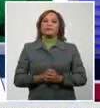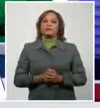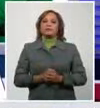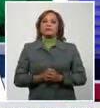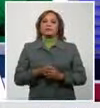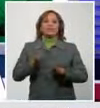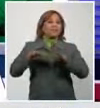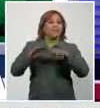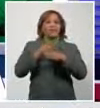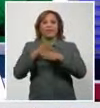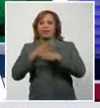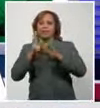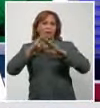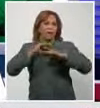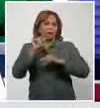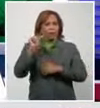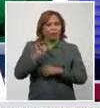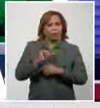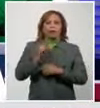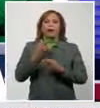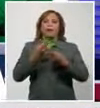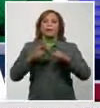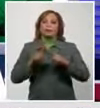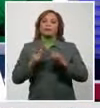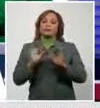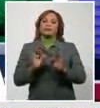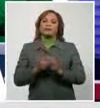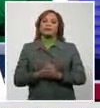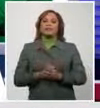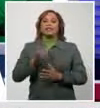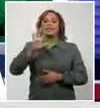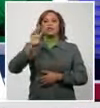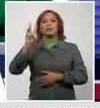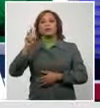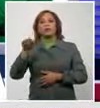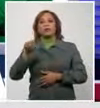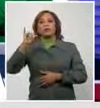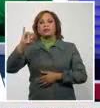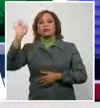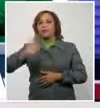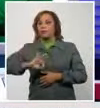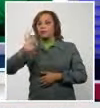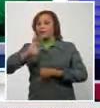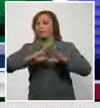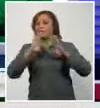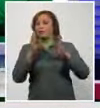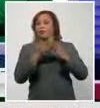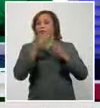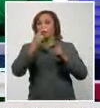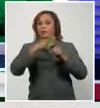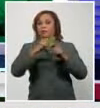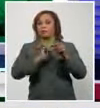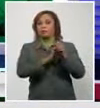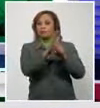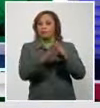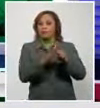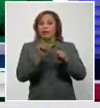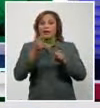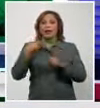diferencias. El 53,6% de los 400 personas diagnosticadas ayer